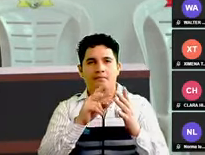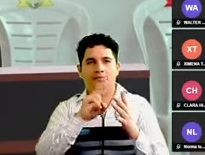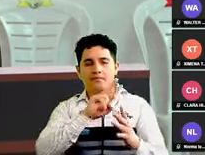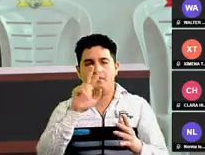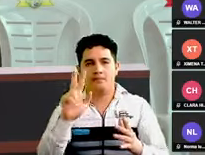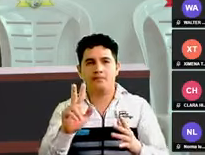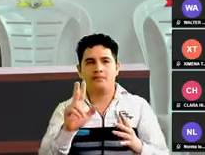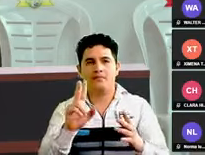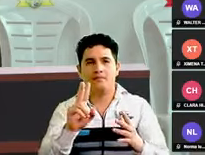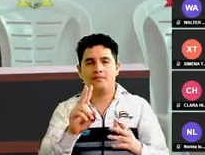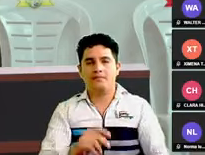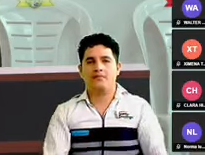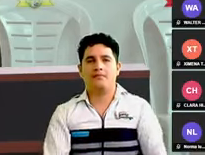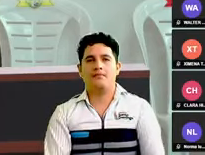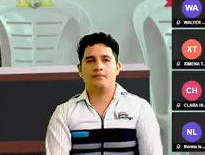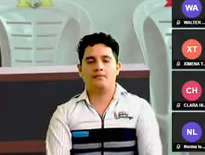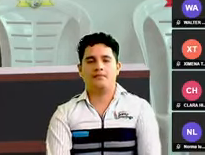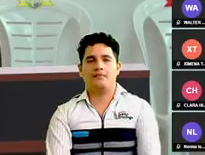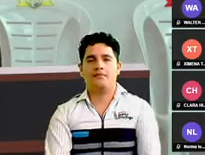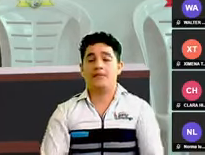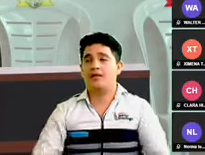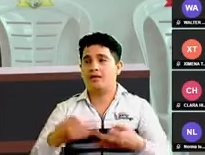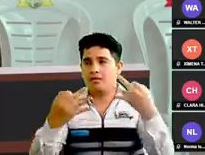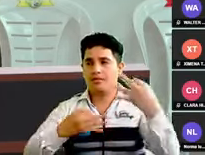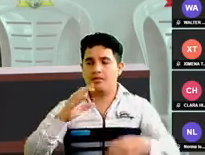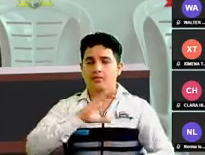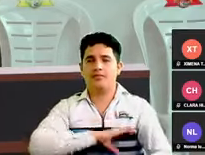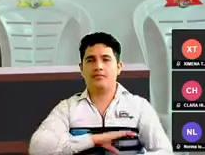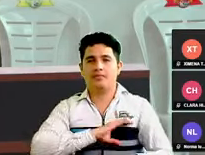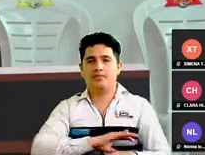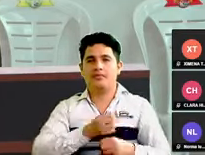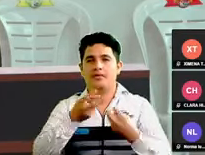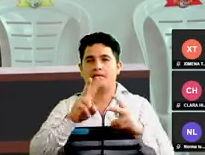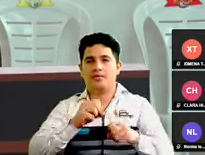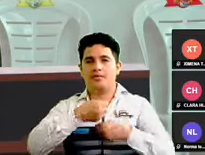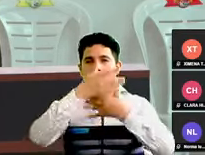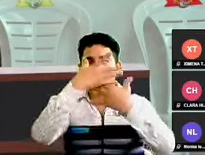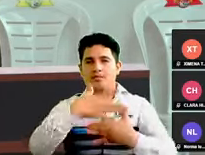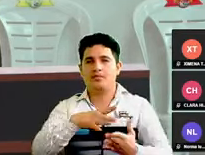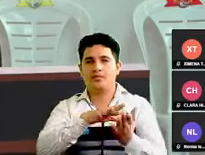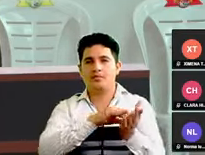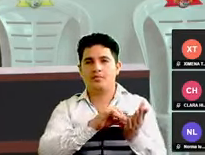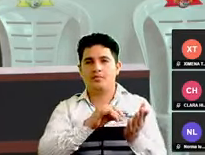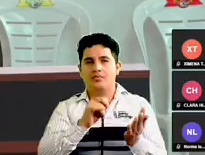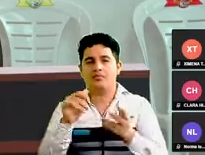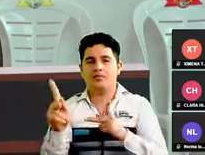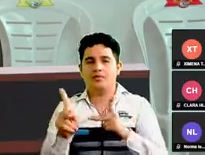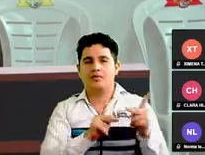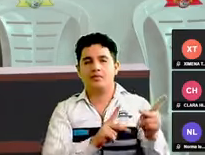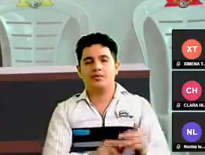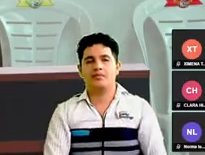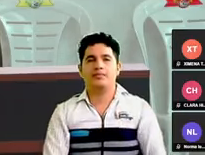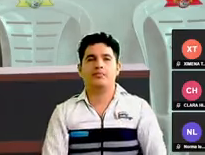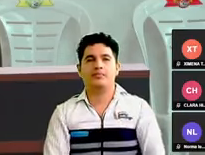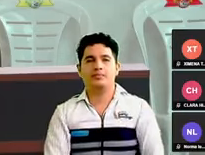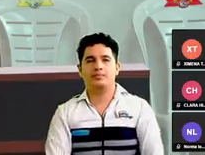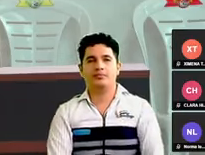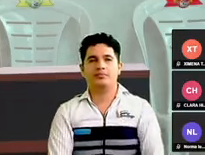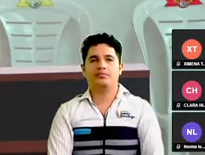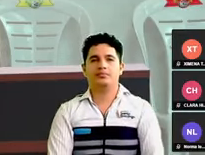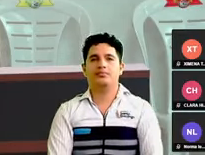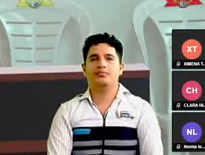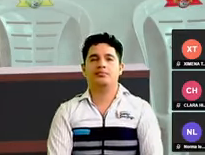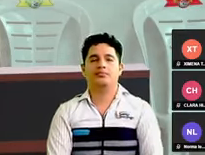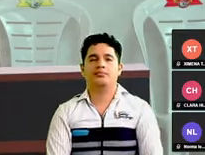Síndica Municipal de fecha 13 de abril de 2023 e informe de la Dirección de Planificación de fecha 16 de marzo